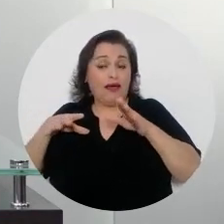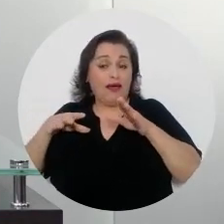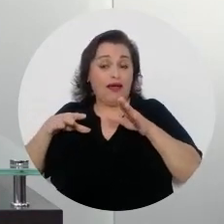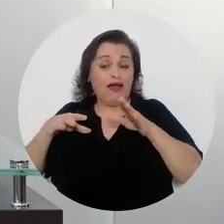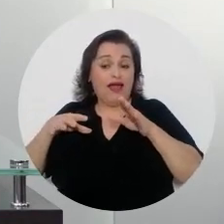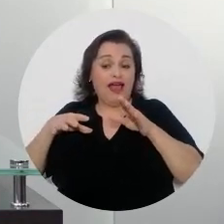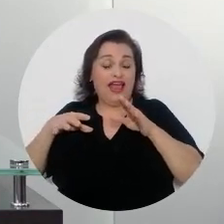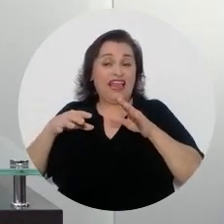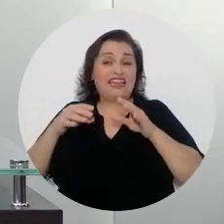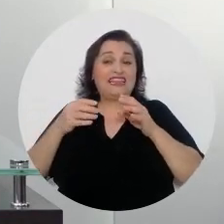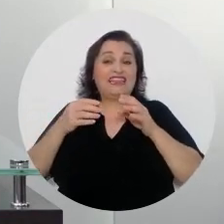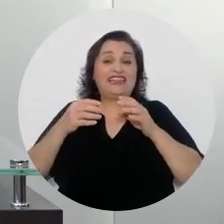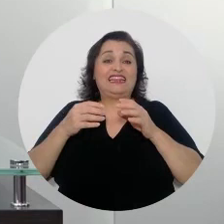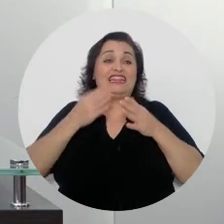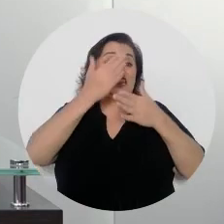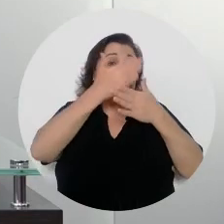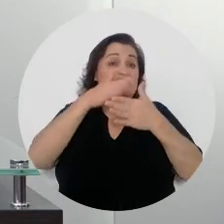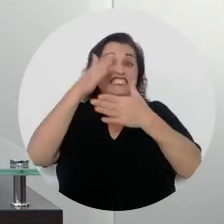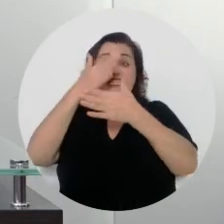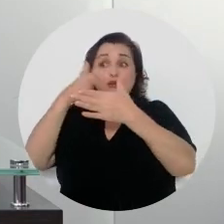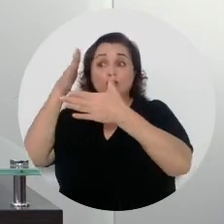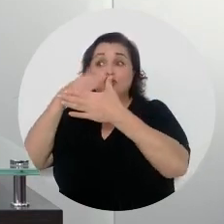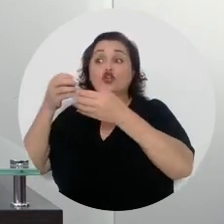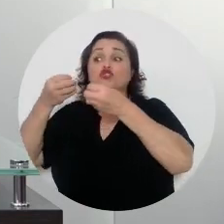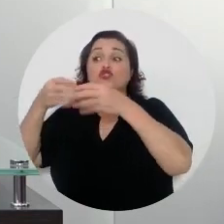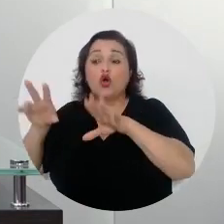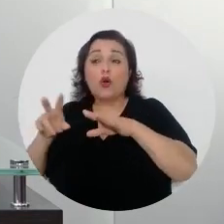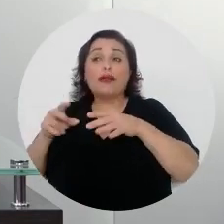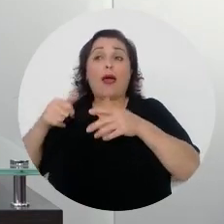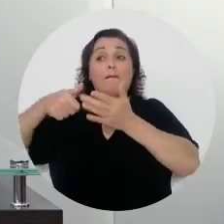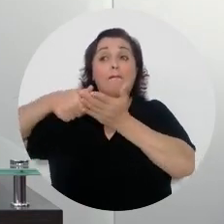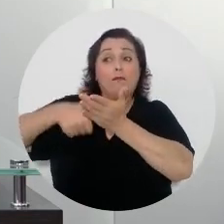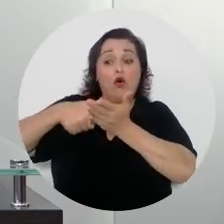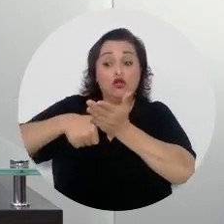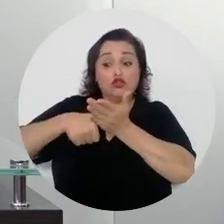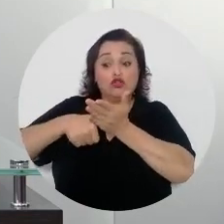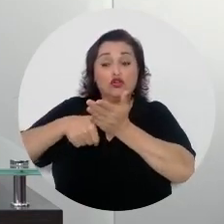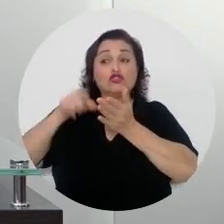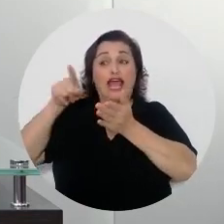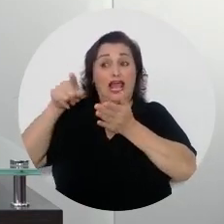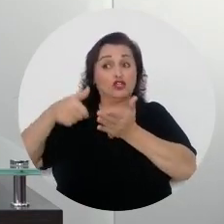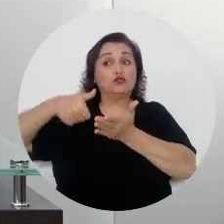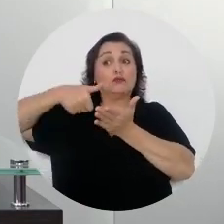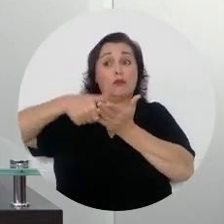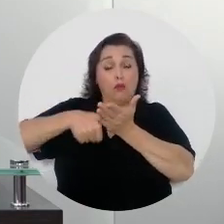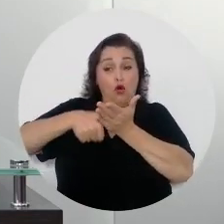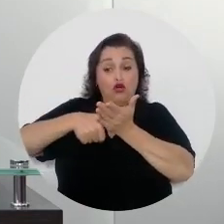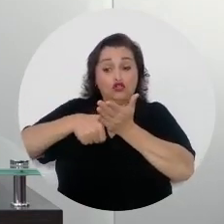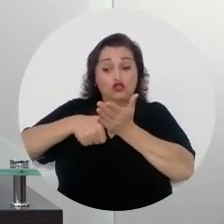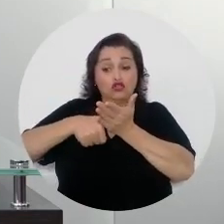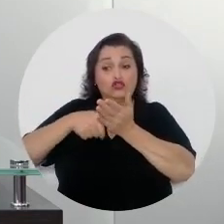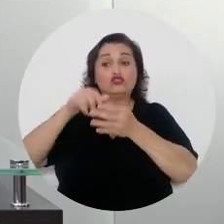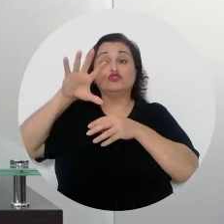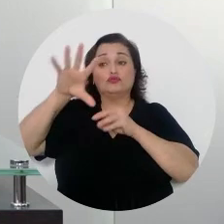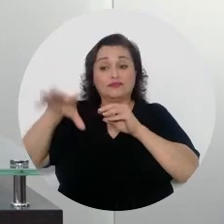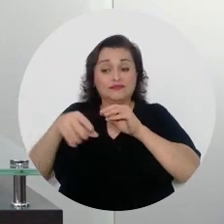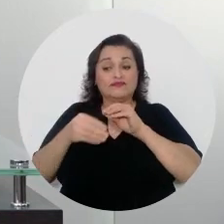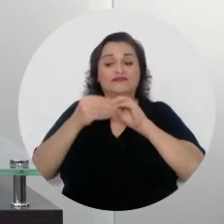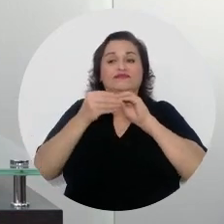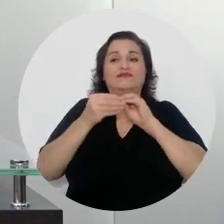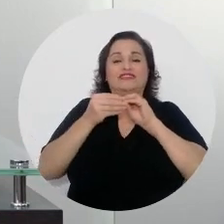sobra después de esa distribución varios votos, esos votos vienen